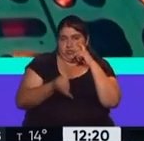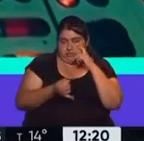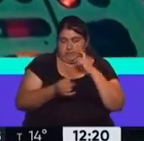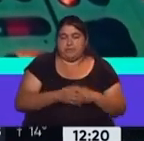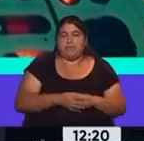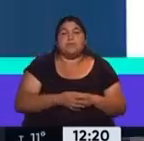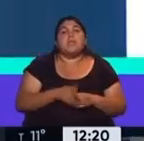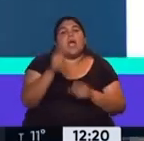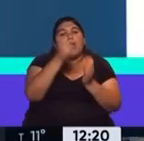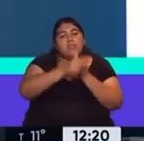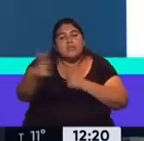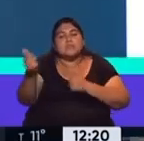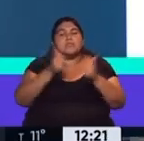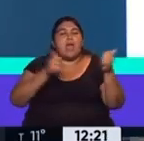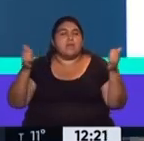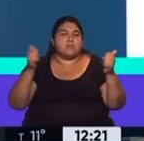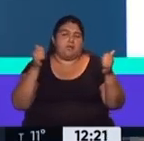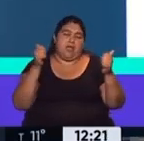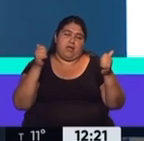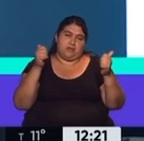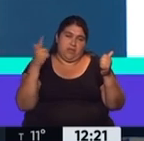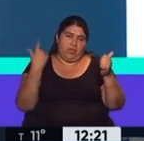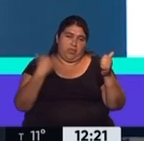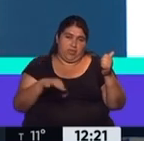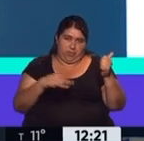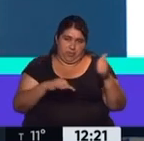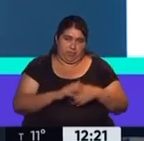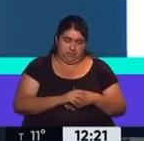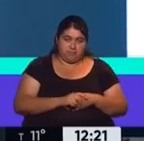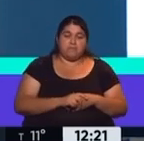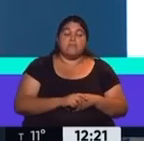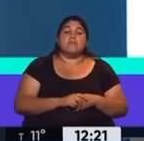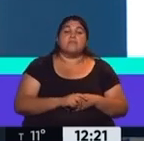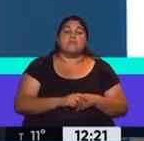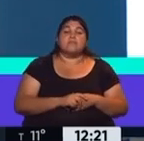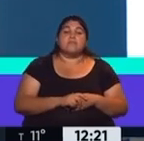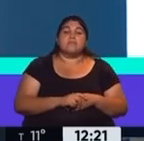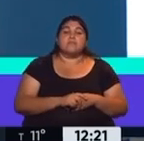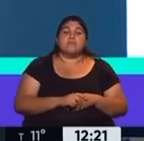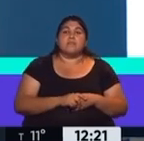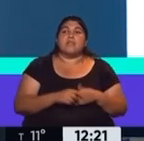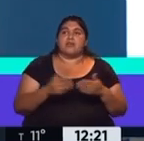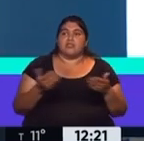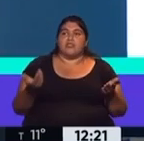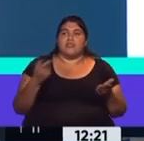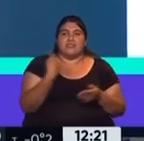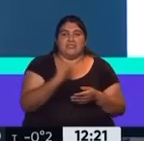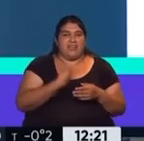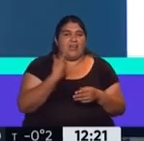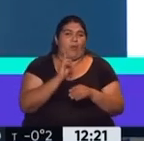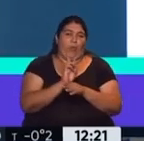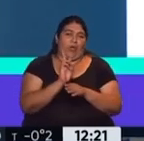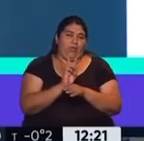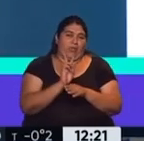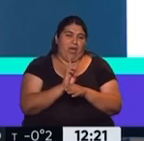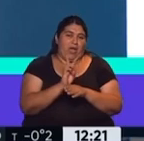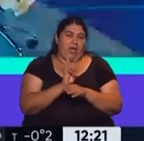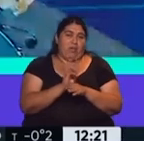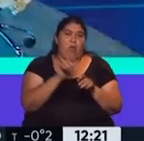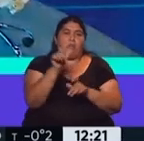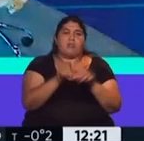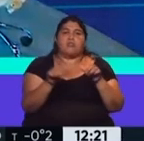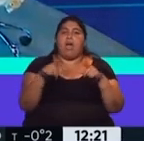tener la distancia que llamemos social por lo tanto este tenemos que cuidar mucho el aforo entre